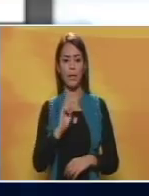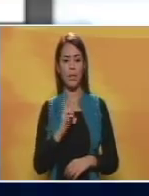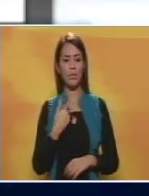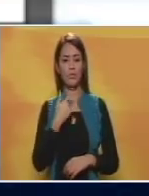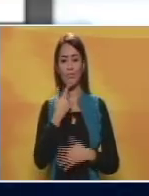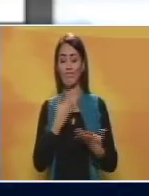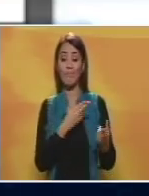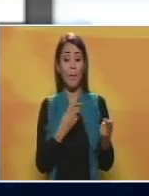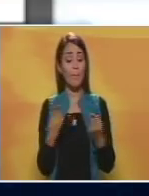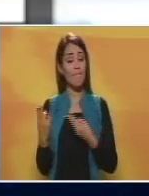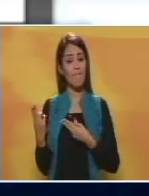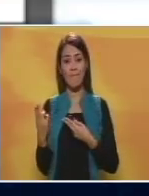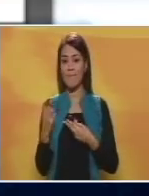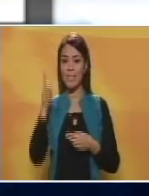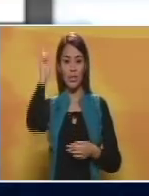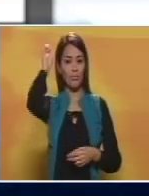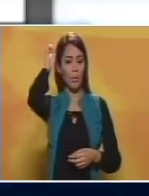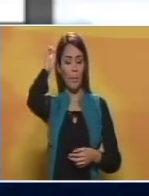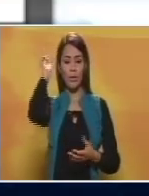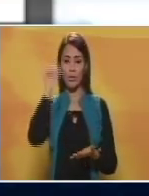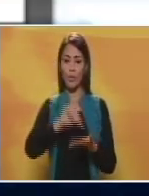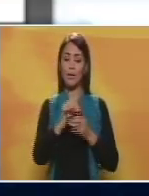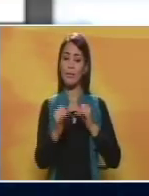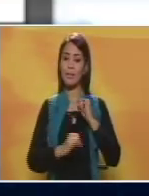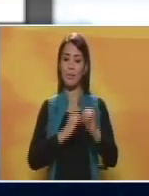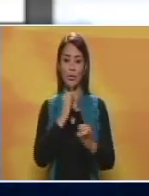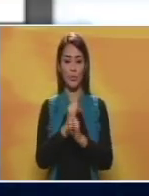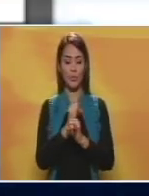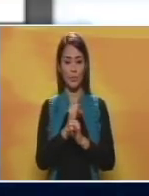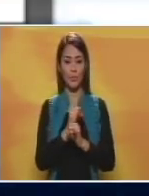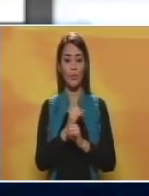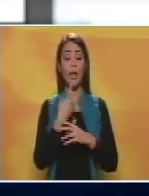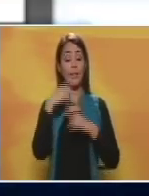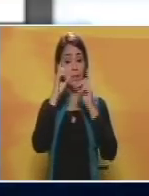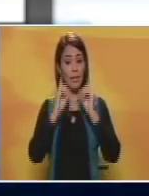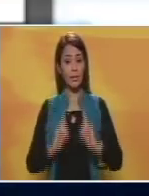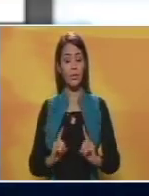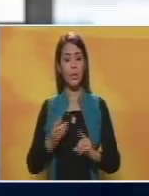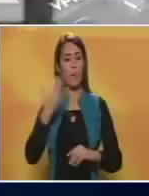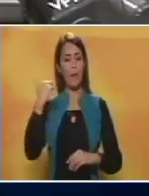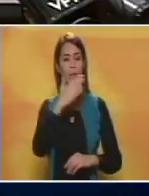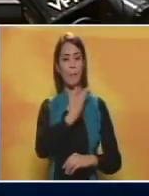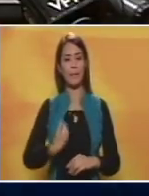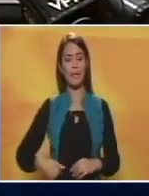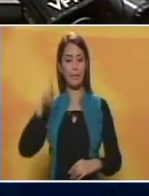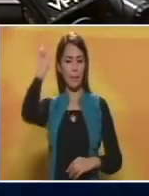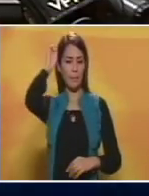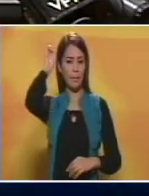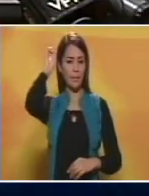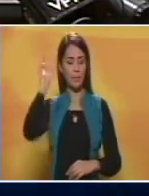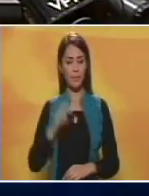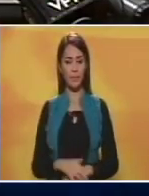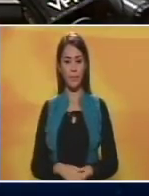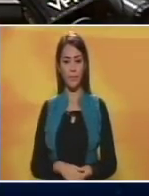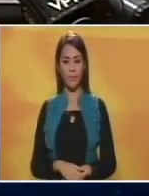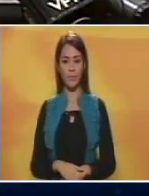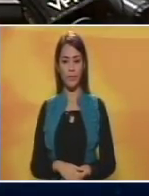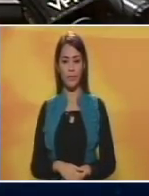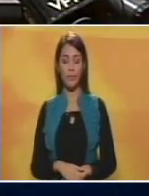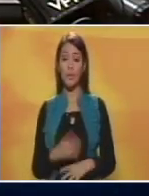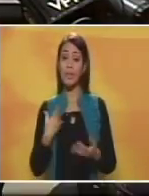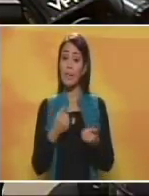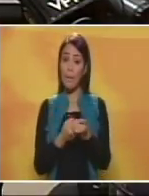ser bienvenido al encuentro internacional, decisión que fue tomada por el expresidente peruano Pedro Pablo Kuczynski y